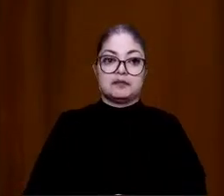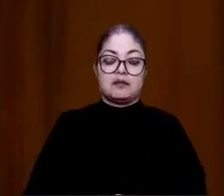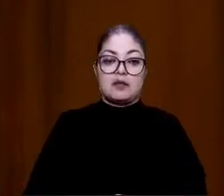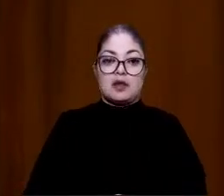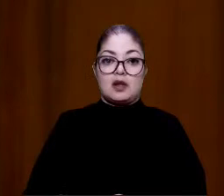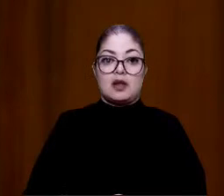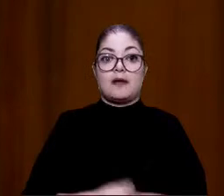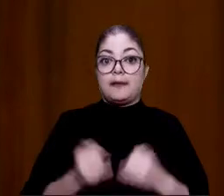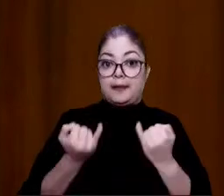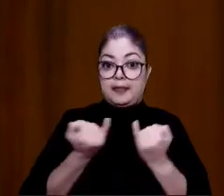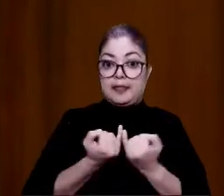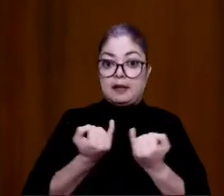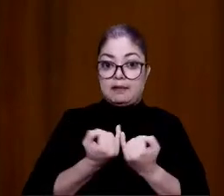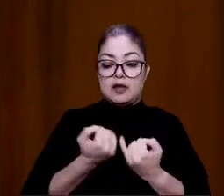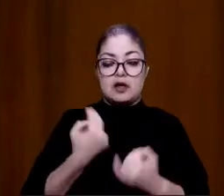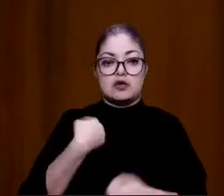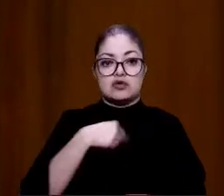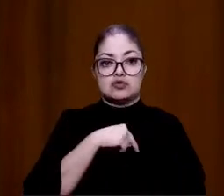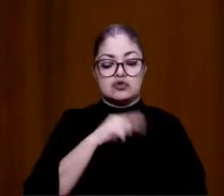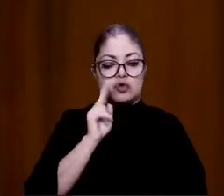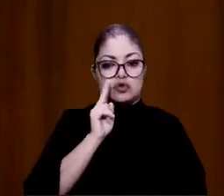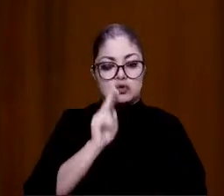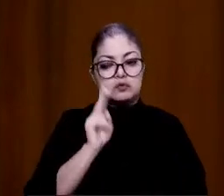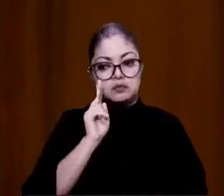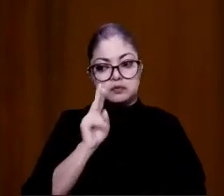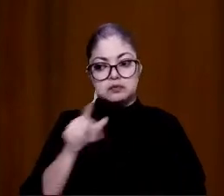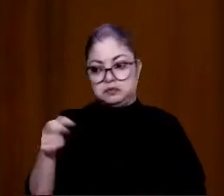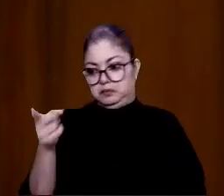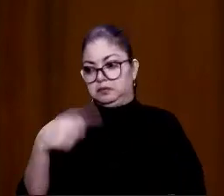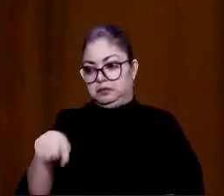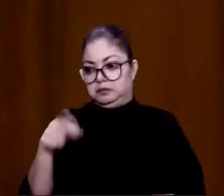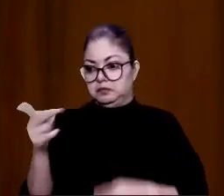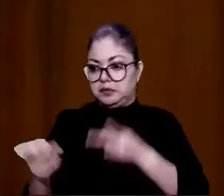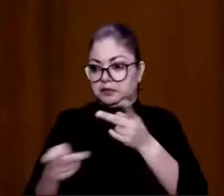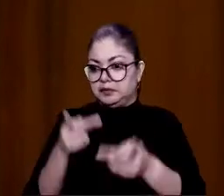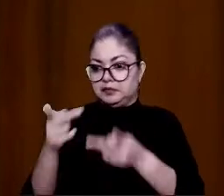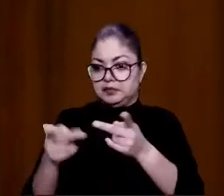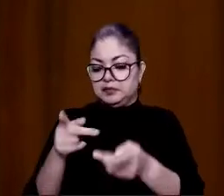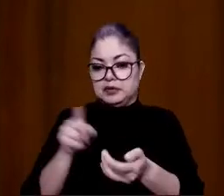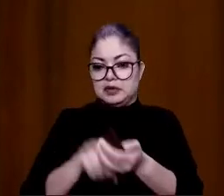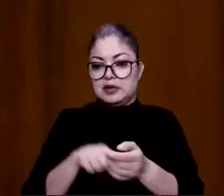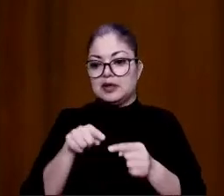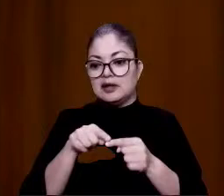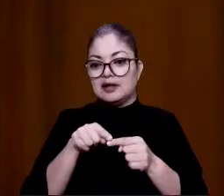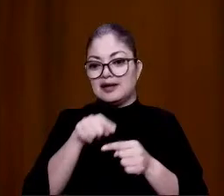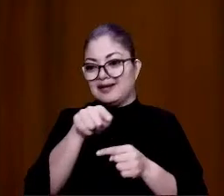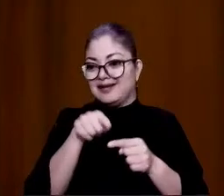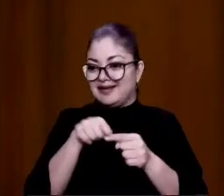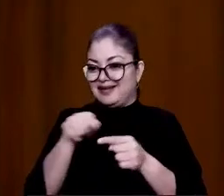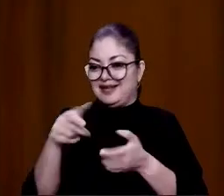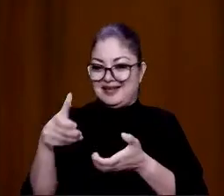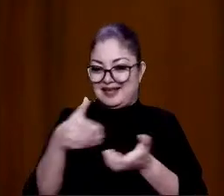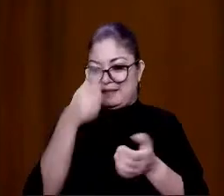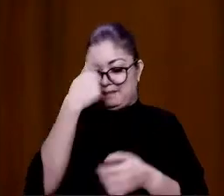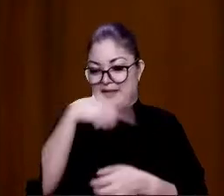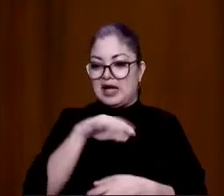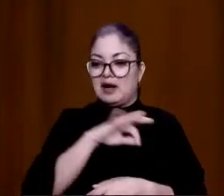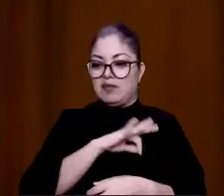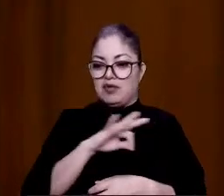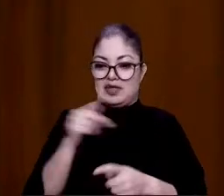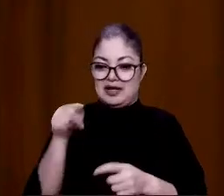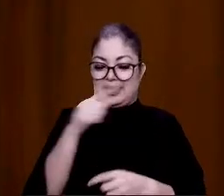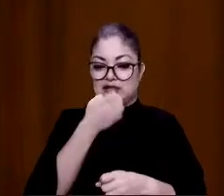Adicionalmente, hemos escuchado a los diferentes usuarios de este sistema de corredores universitarios y ya nos están pidiendo que